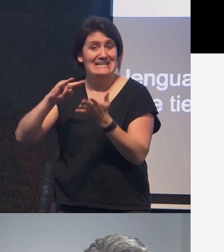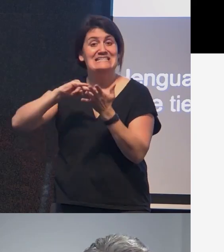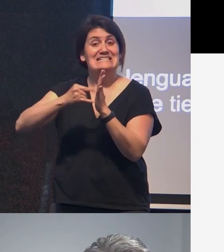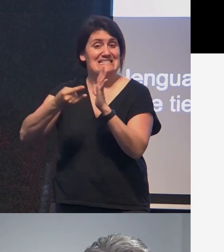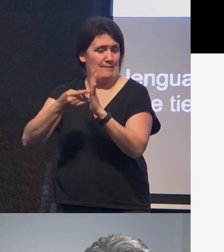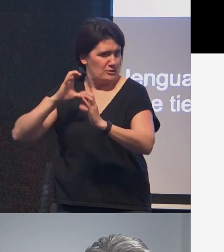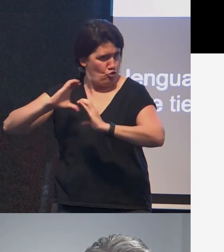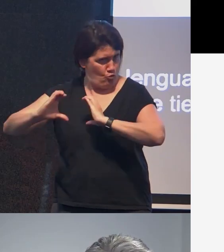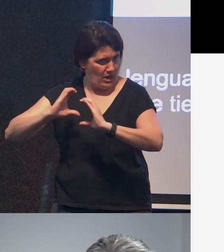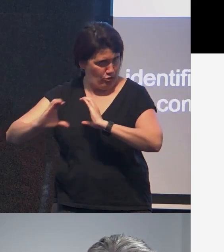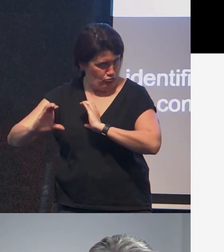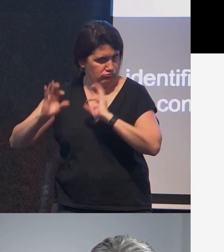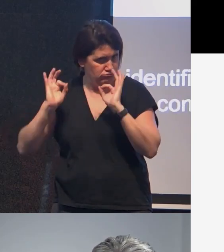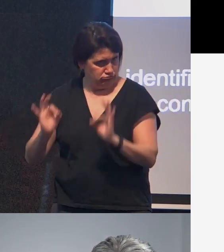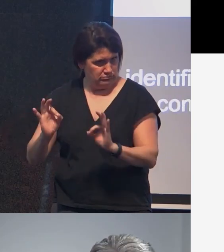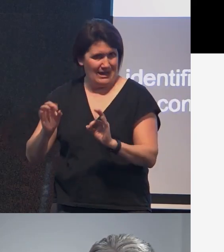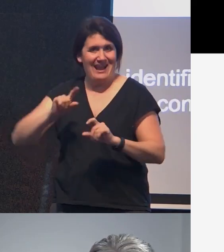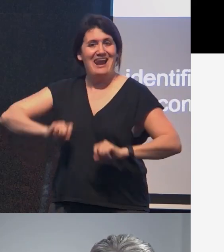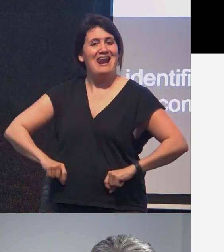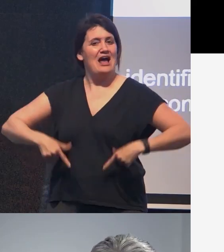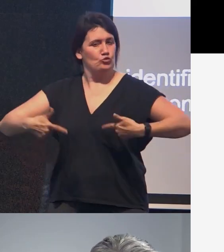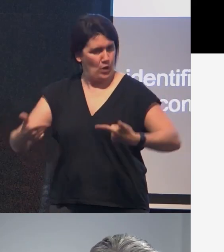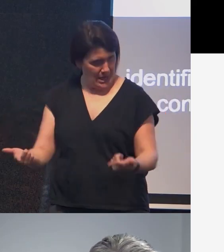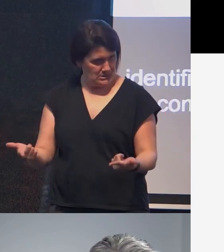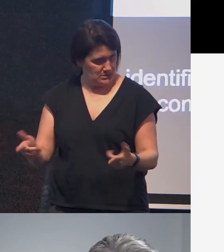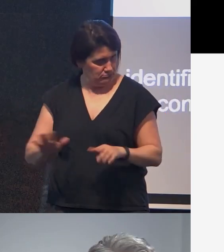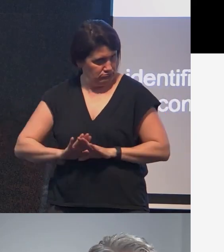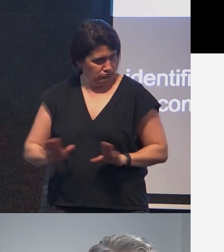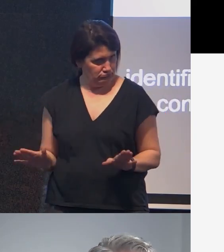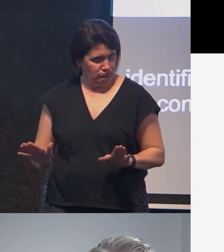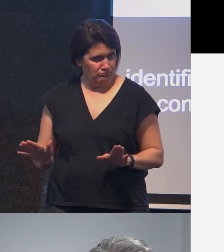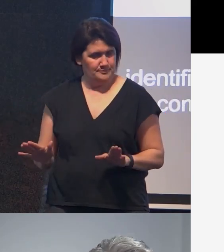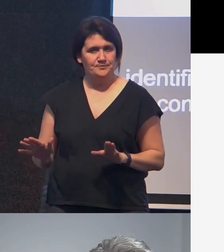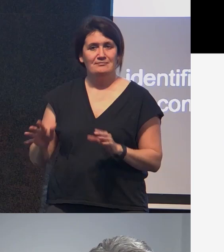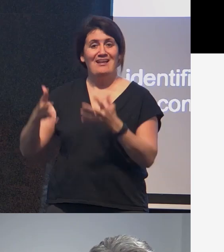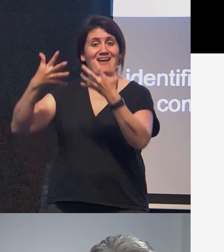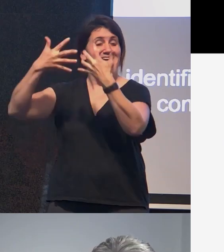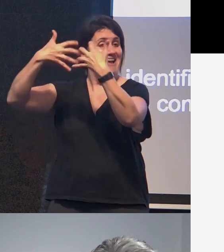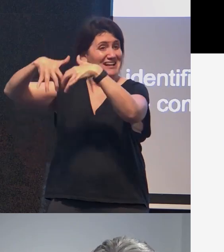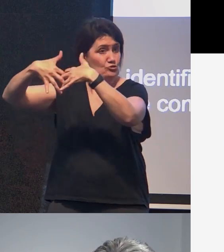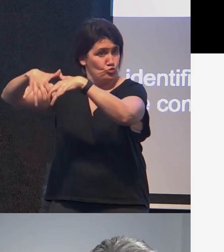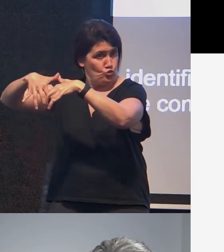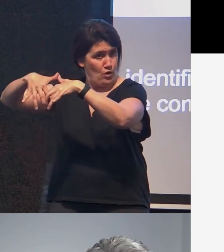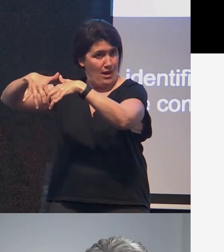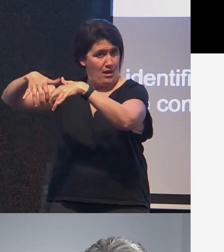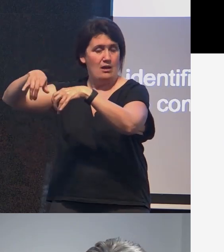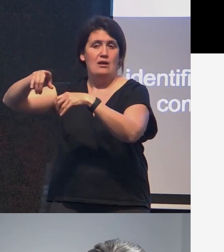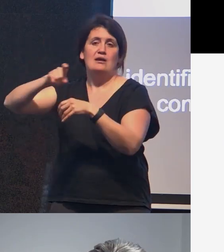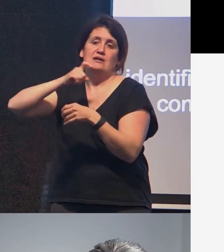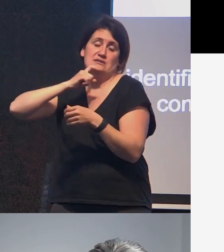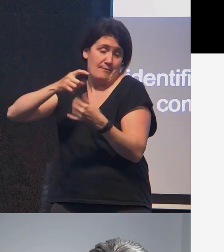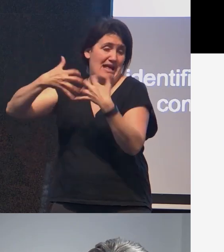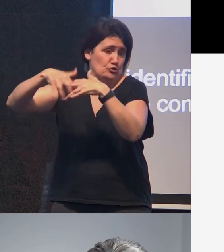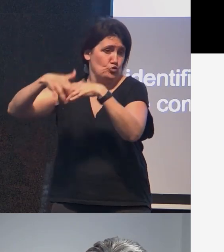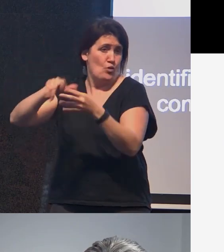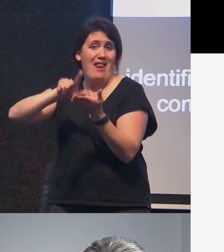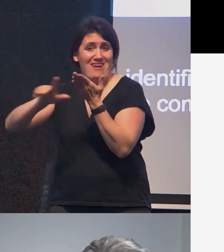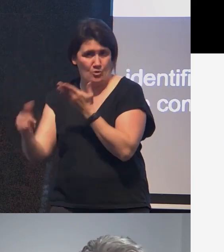de comunicación naturales, tienen una estructura que llamamos estructura